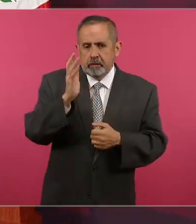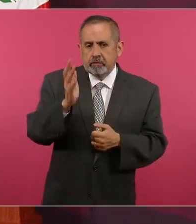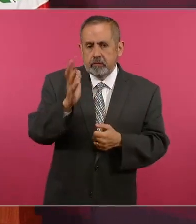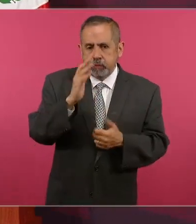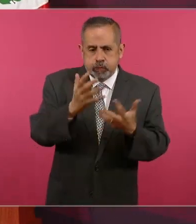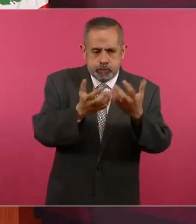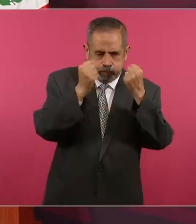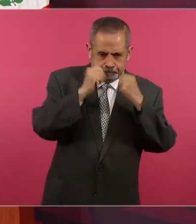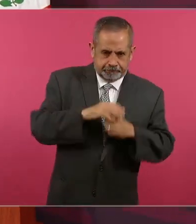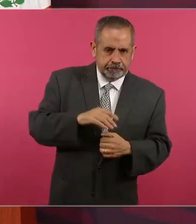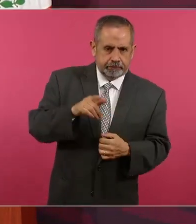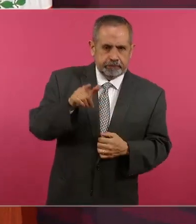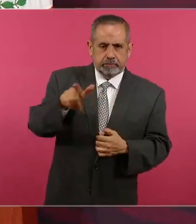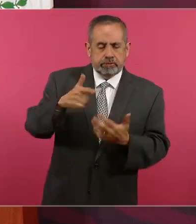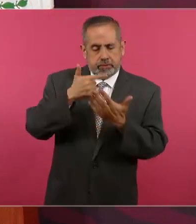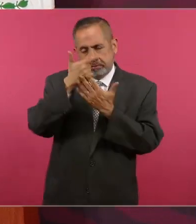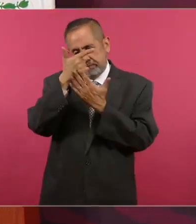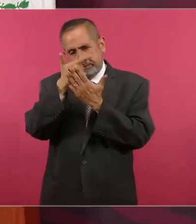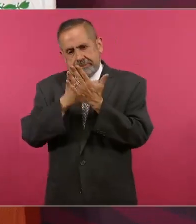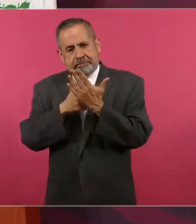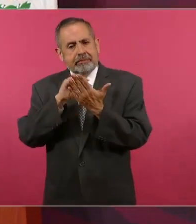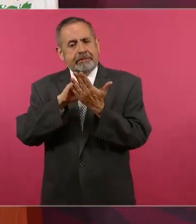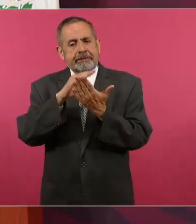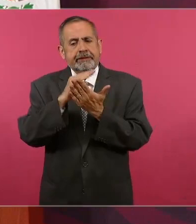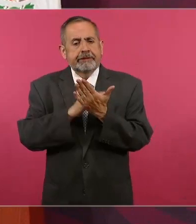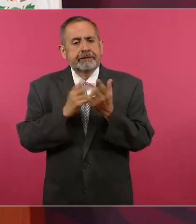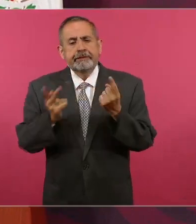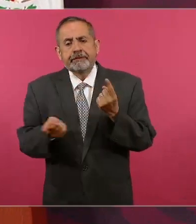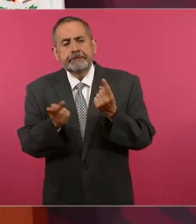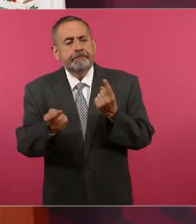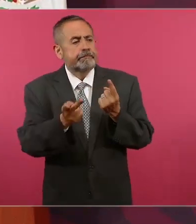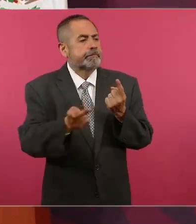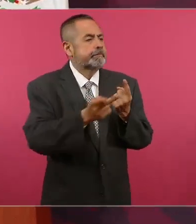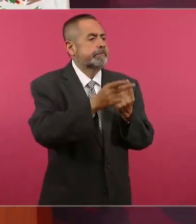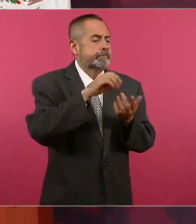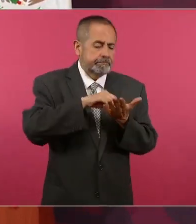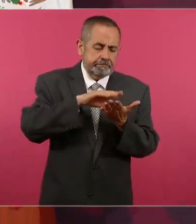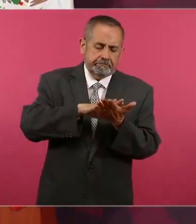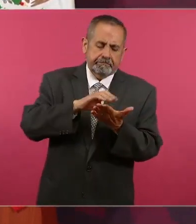En el censo que se tenía, ¿no?,